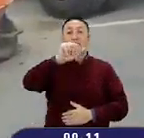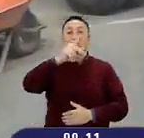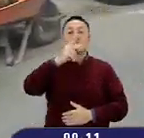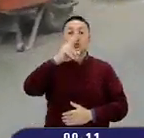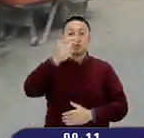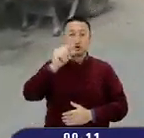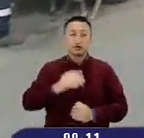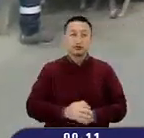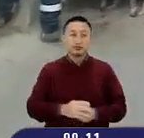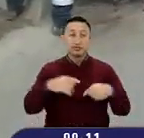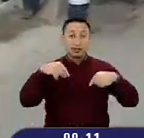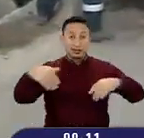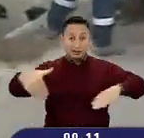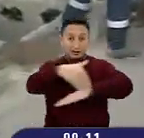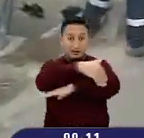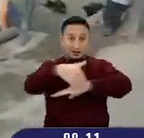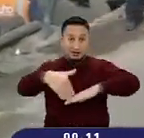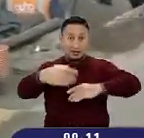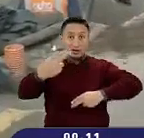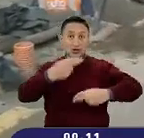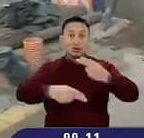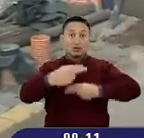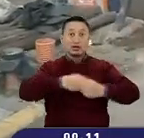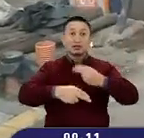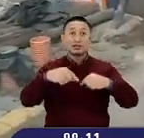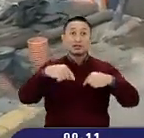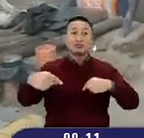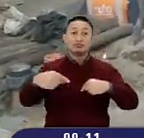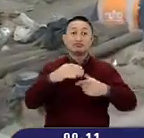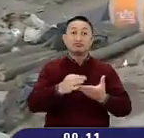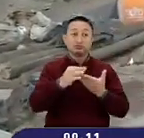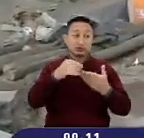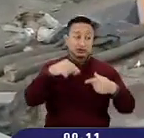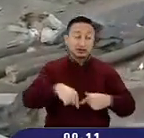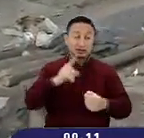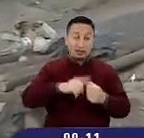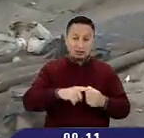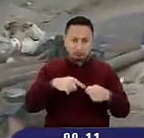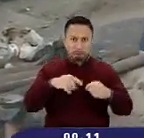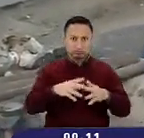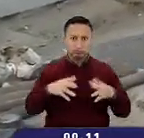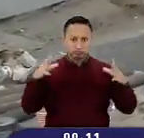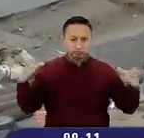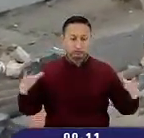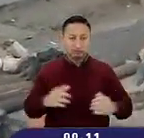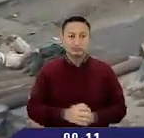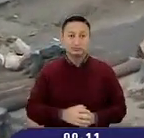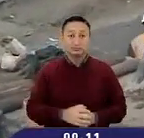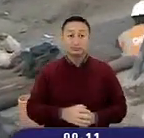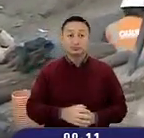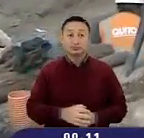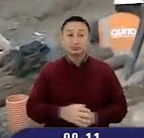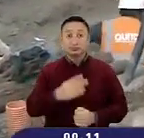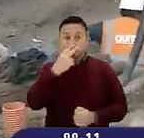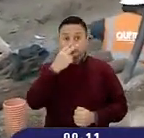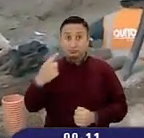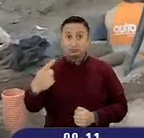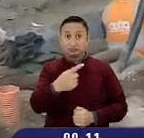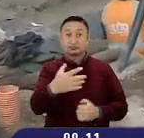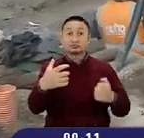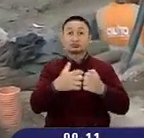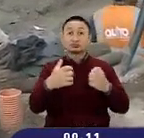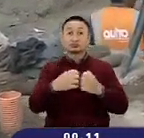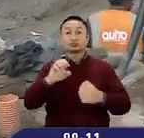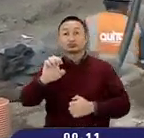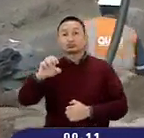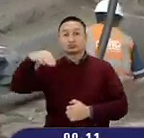a los sectores. Es la zona comercial de esta parroquia, la más grande de nuestra ciudad. Y ustedes ven en las imágenes ya la maquinaria de la empresa de